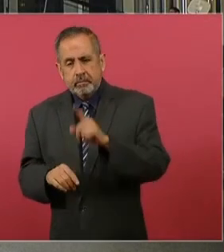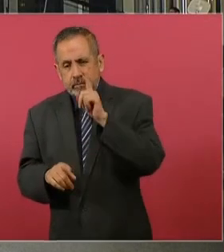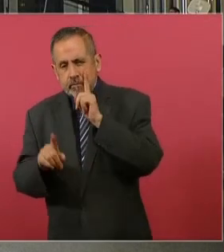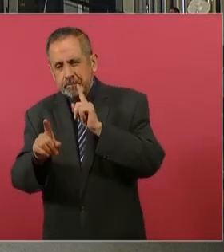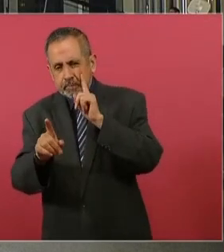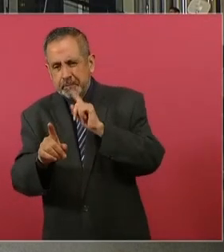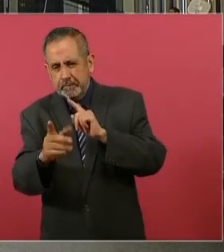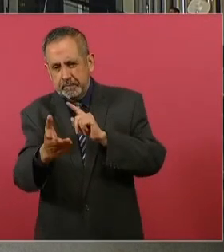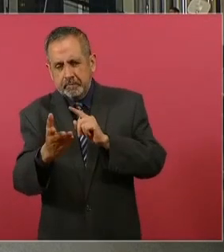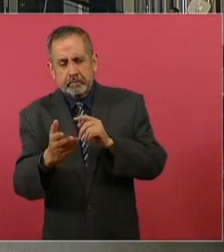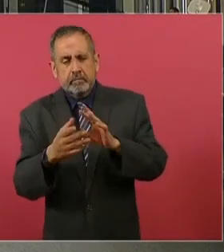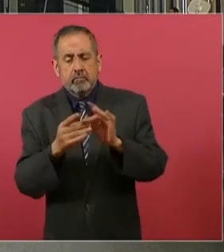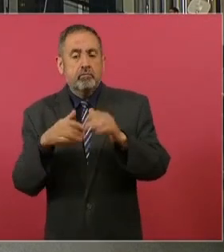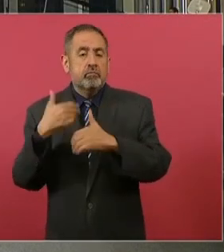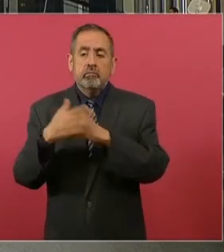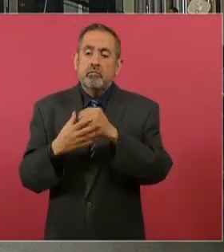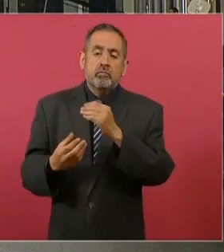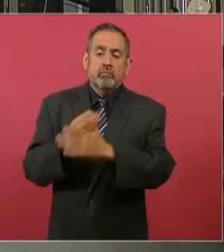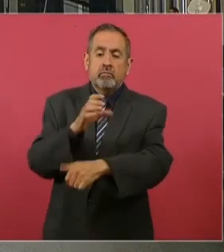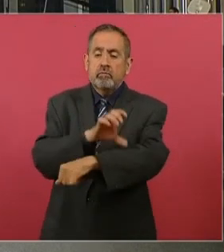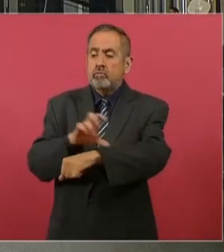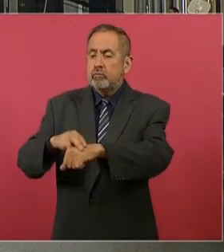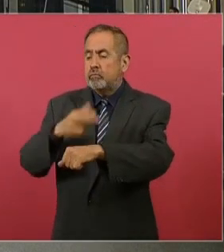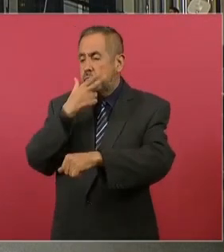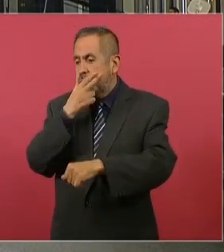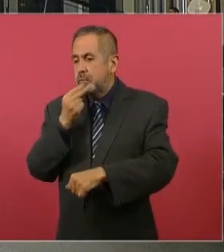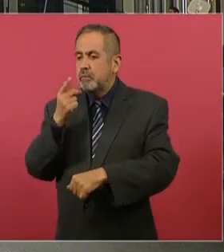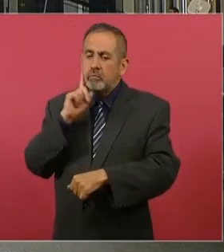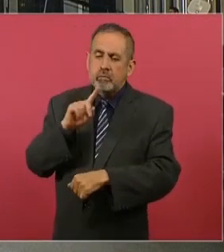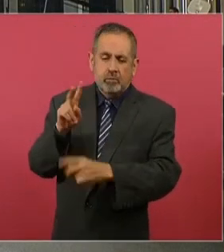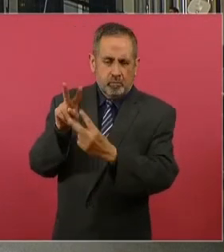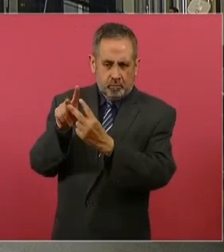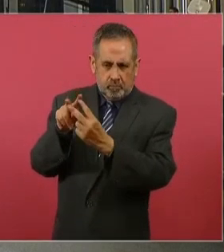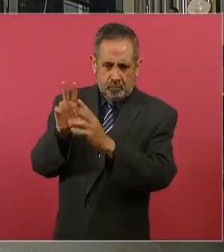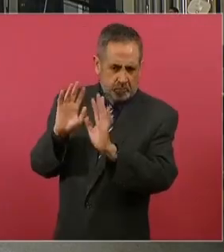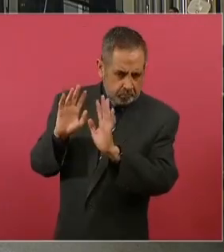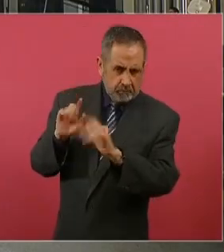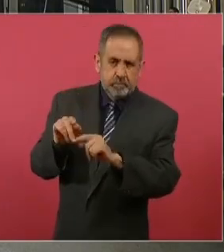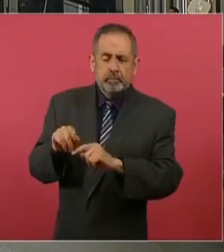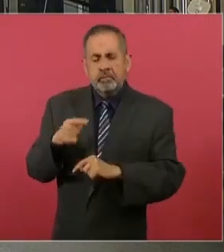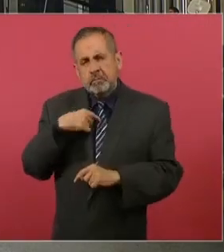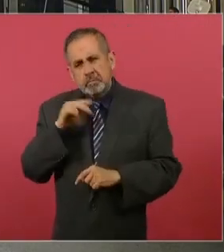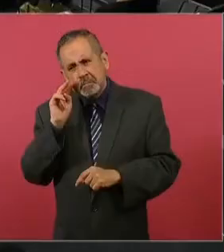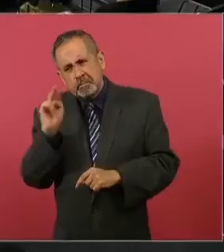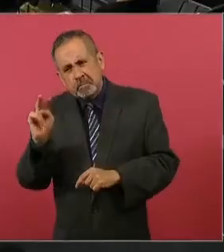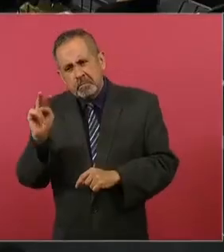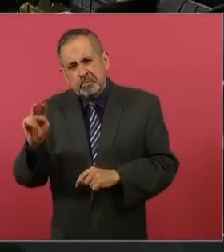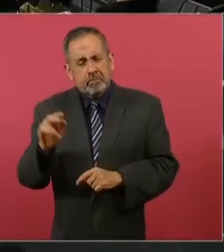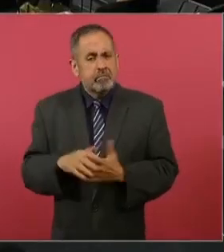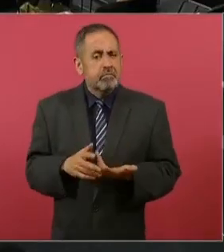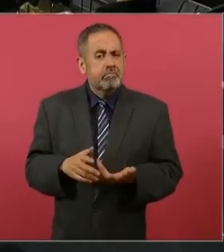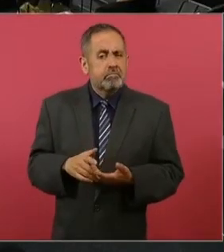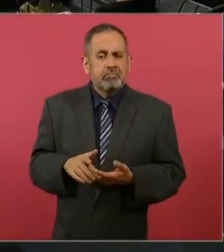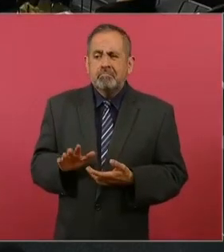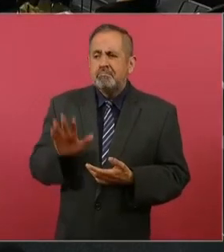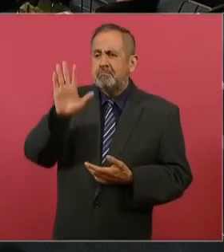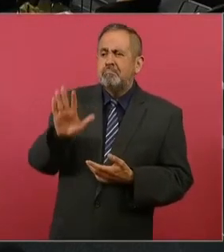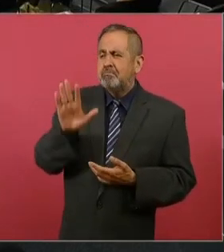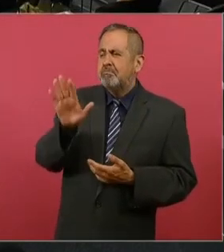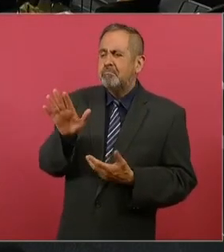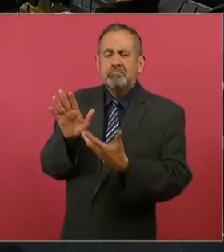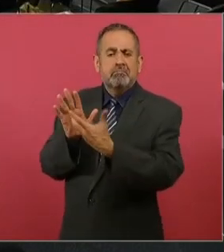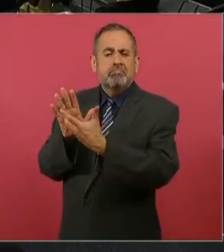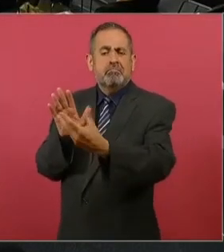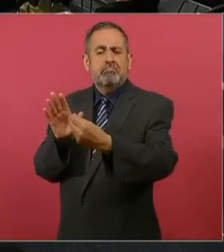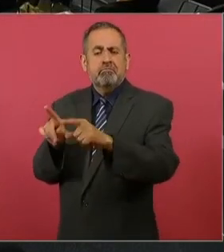una nueva figura que pudiera ser la coordinadora al coordinador. Sin embargo, sí, de lo que hemos visto es que cada vez buscan parecerse más a usted. Es